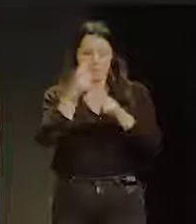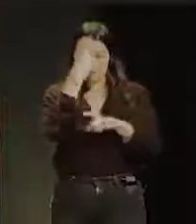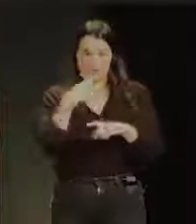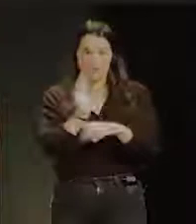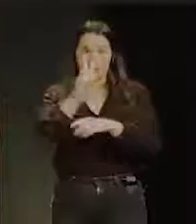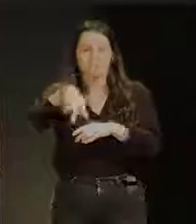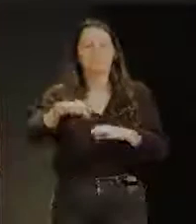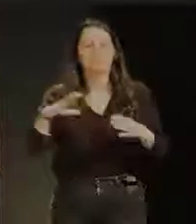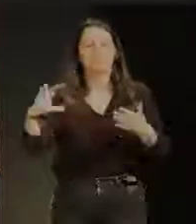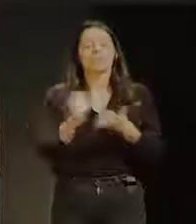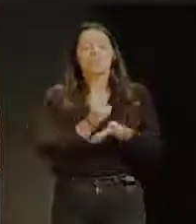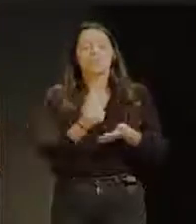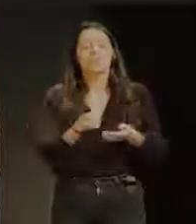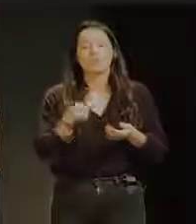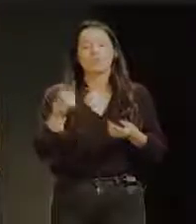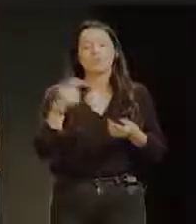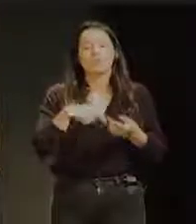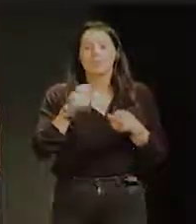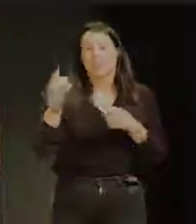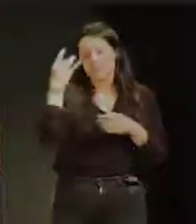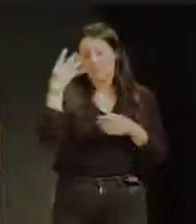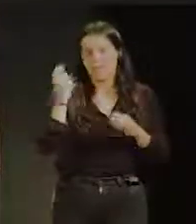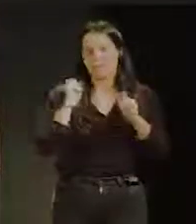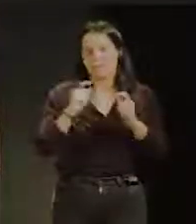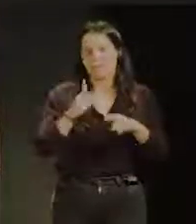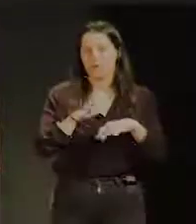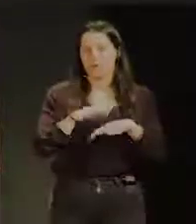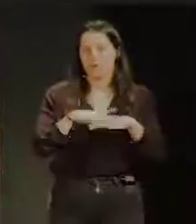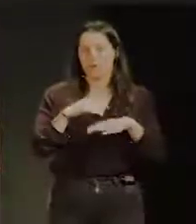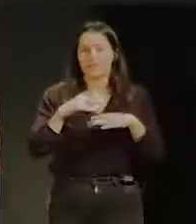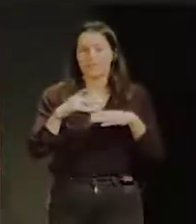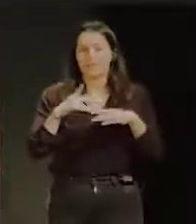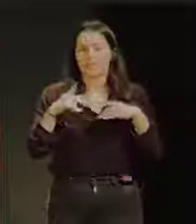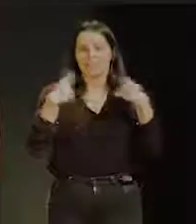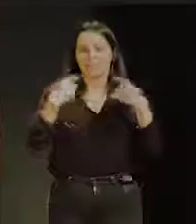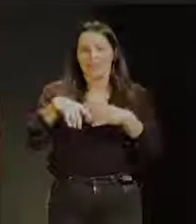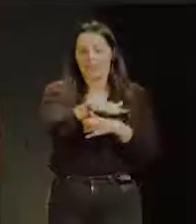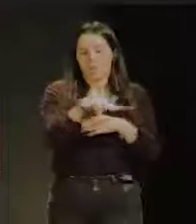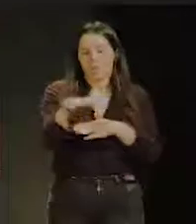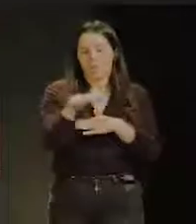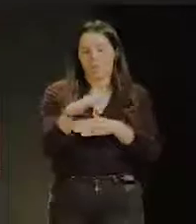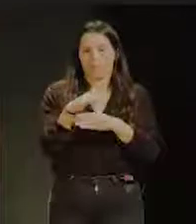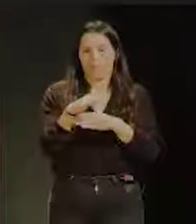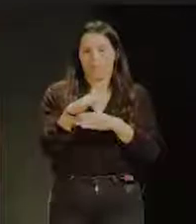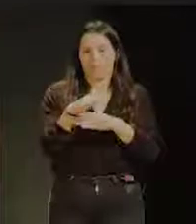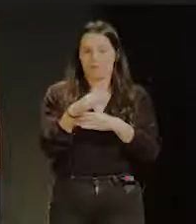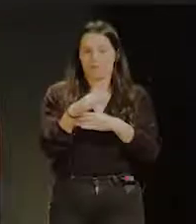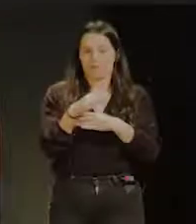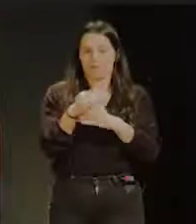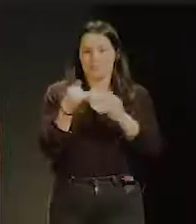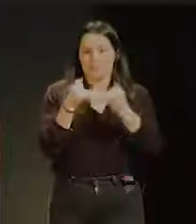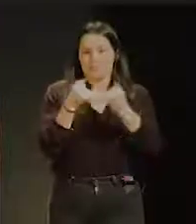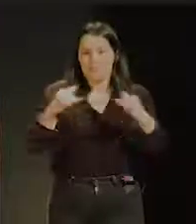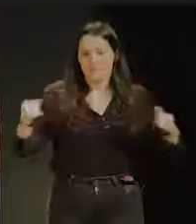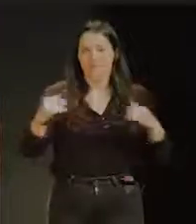las pistas y las sugerencias que hacen para hacer que un lugar de exhibición sea más accesible,